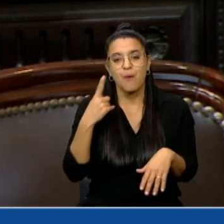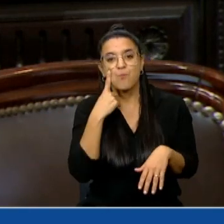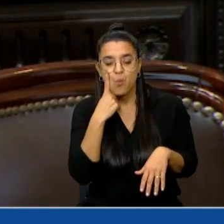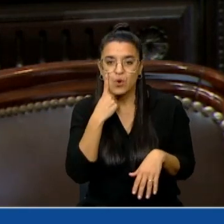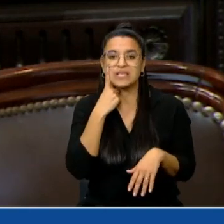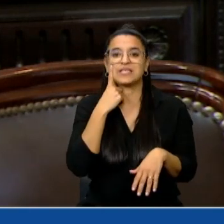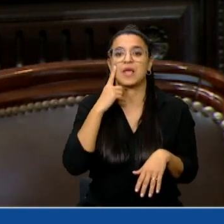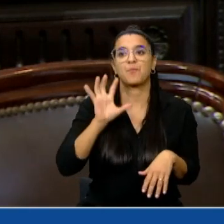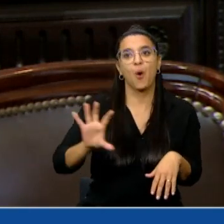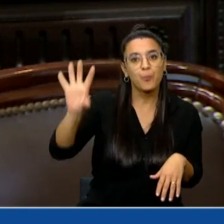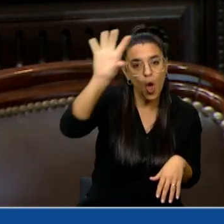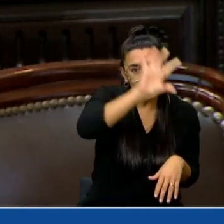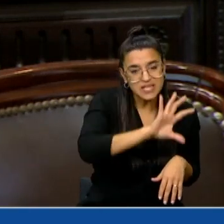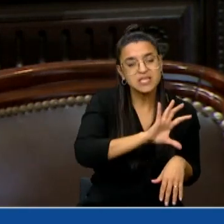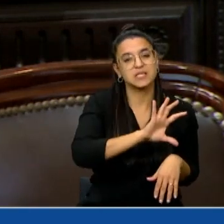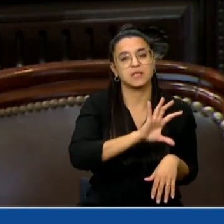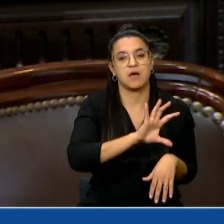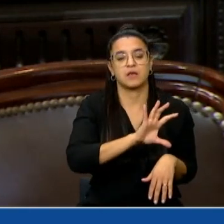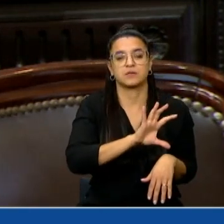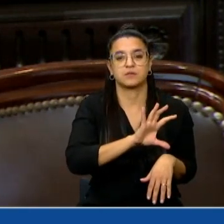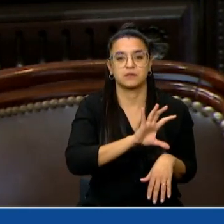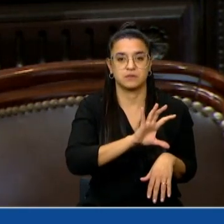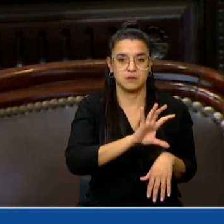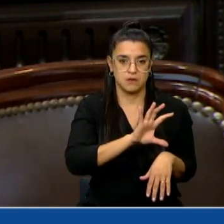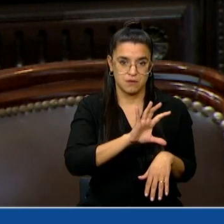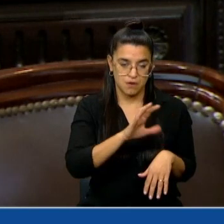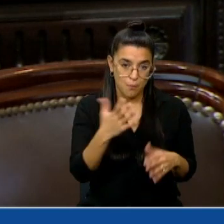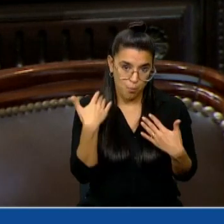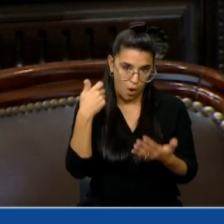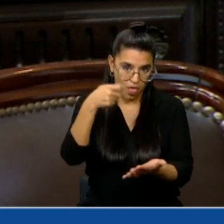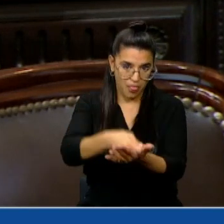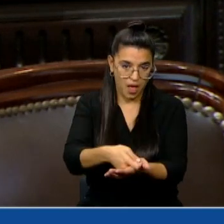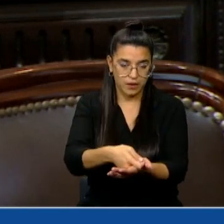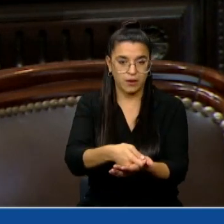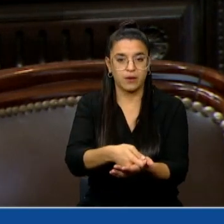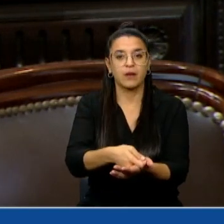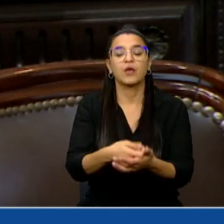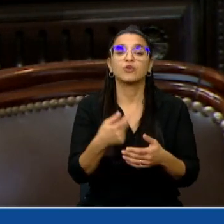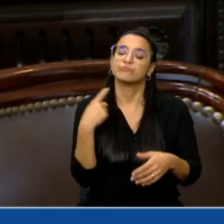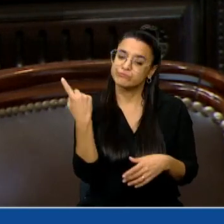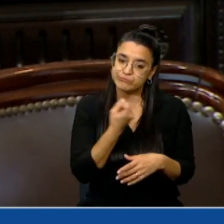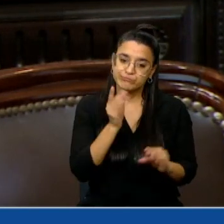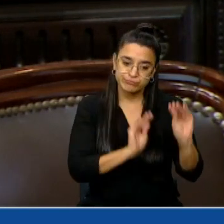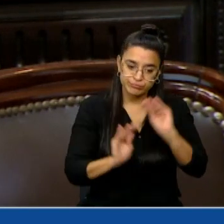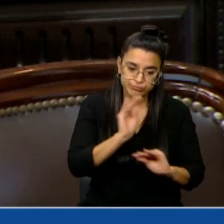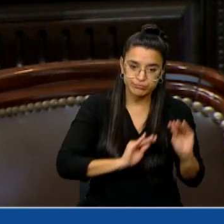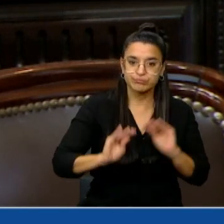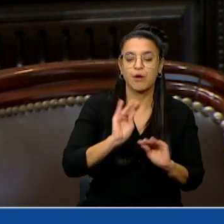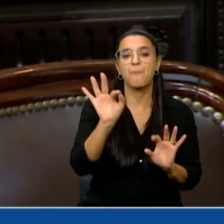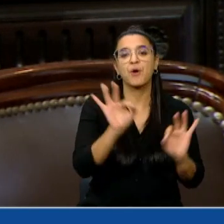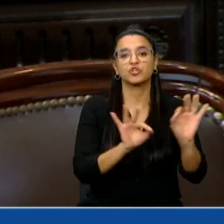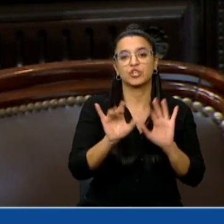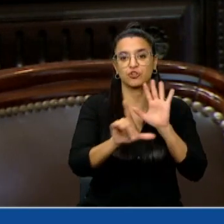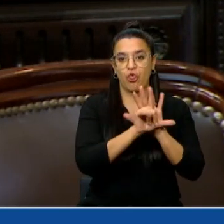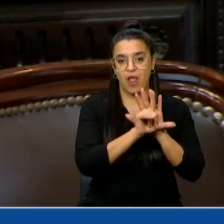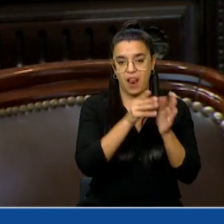municipios, las provincias puedan efectuar el pago, es que hemos formulado este proyecto de